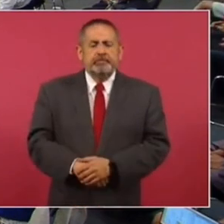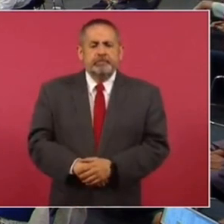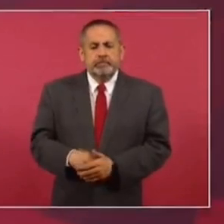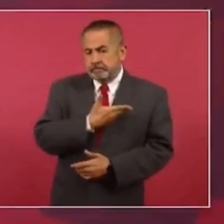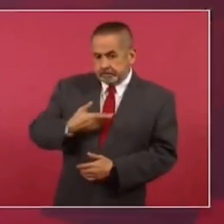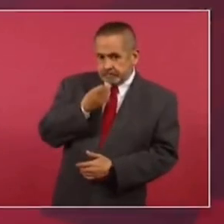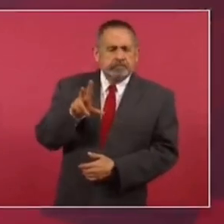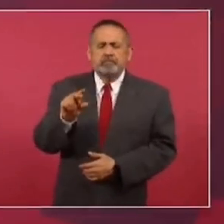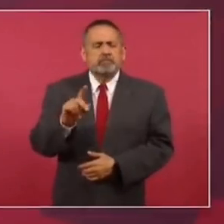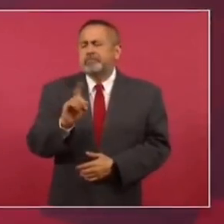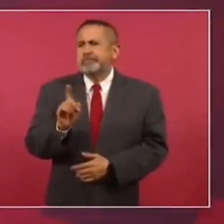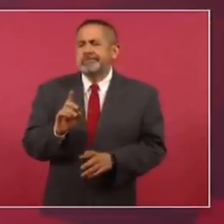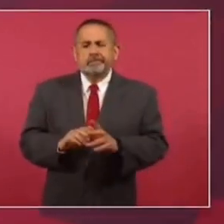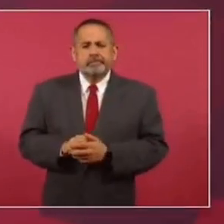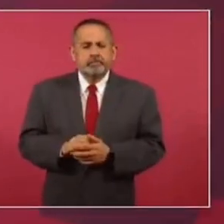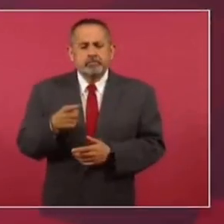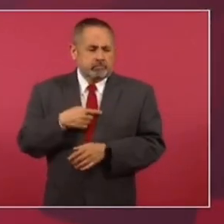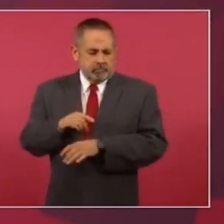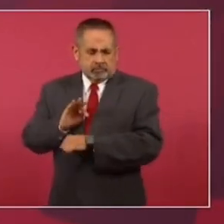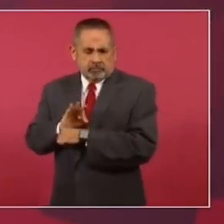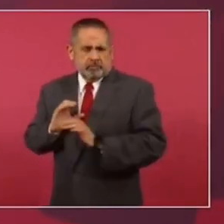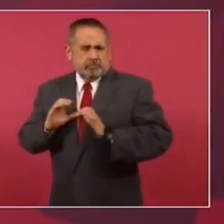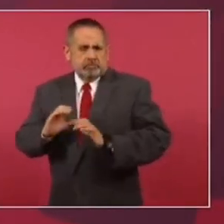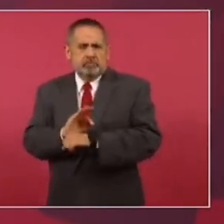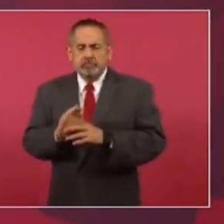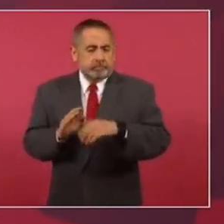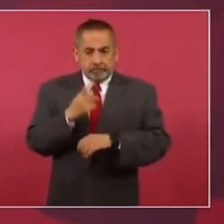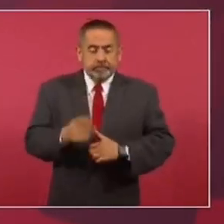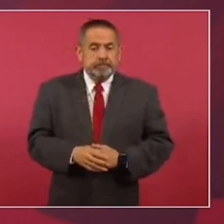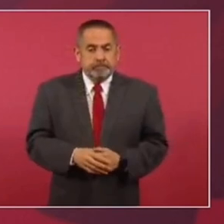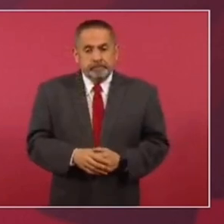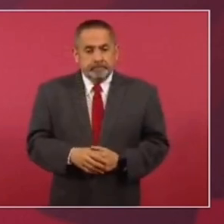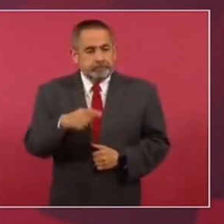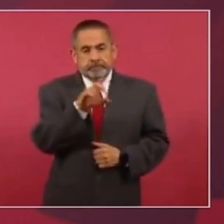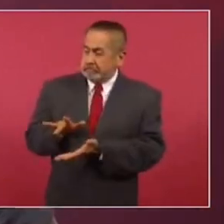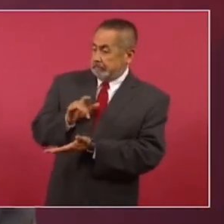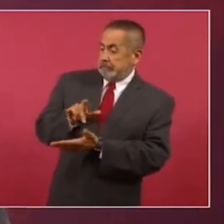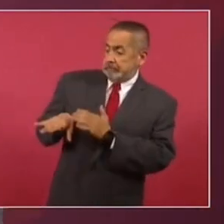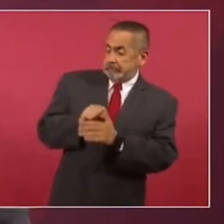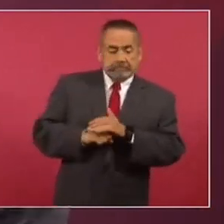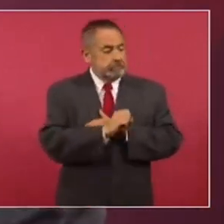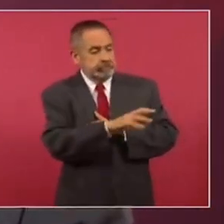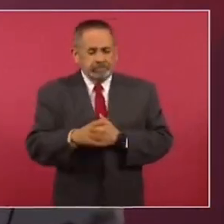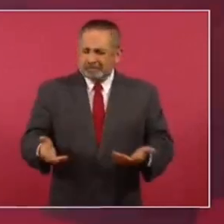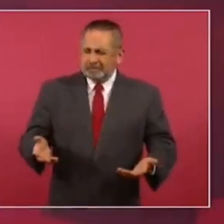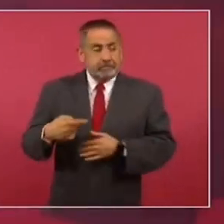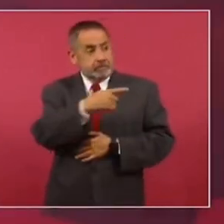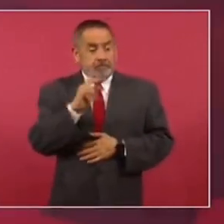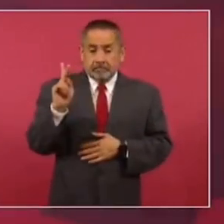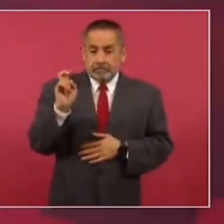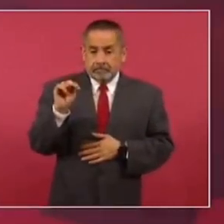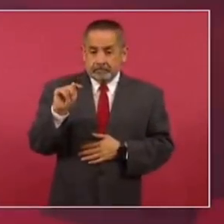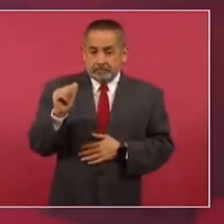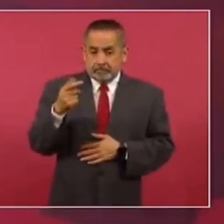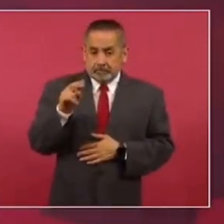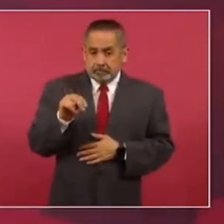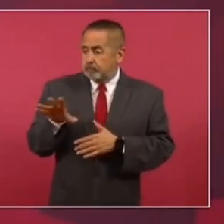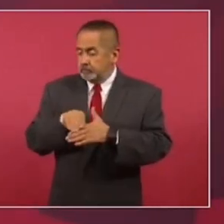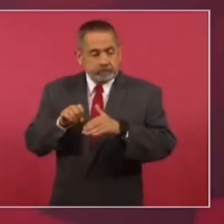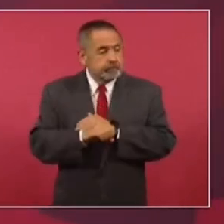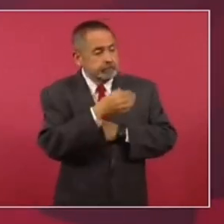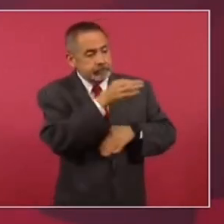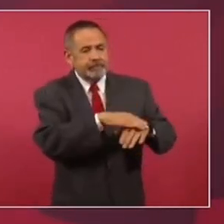No, es que tenemos que protegernos porque la DEA está informándole. Ahora resulta que el Pentágono le informa al Washington